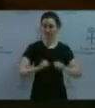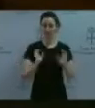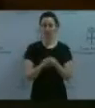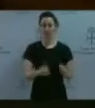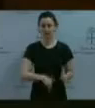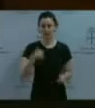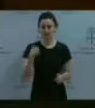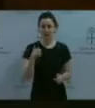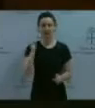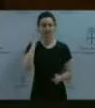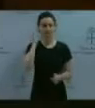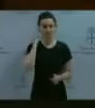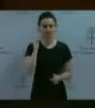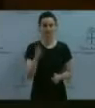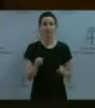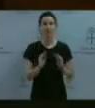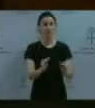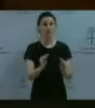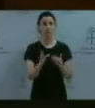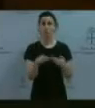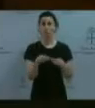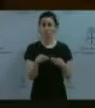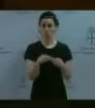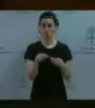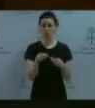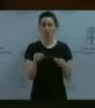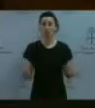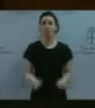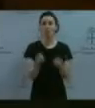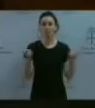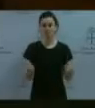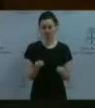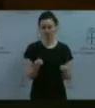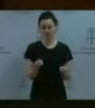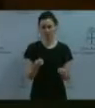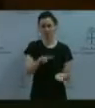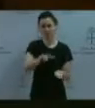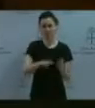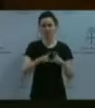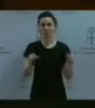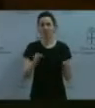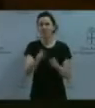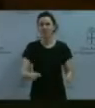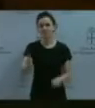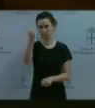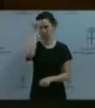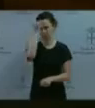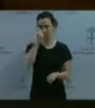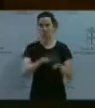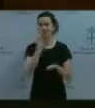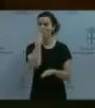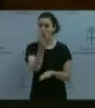Asturiano, no hay ninguna persona tan tocha ni tan analfabeta que no entienda el asturiano. Estoy absolutamente